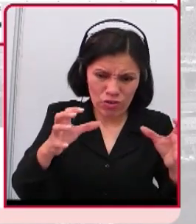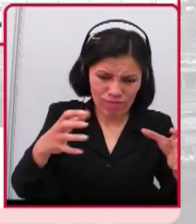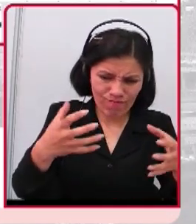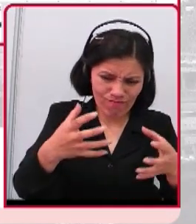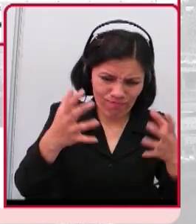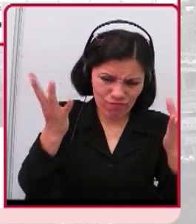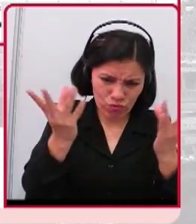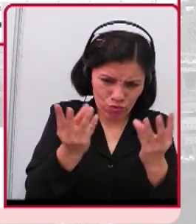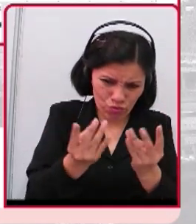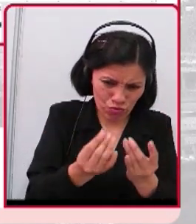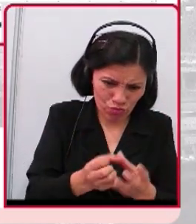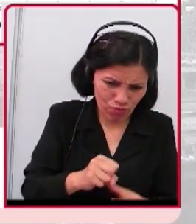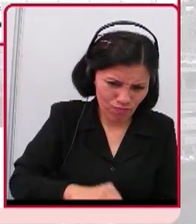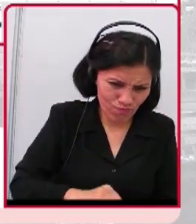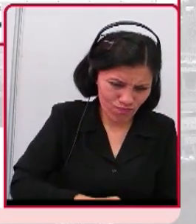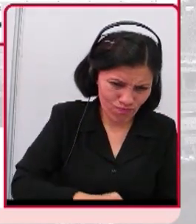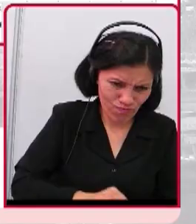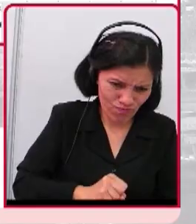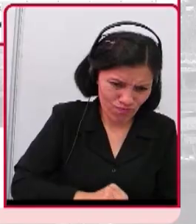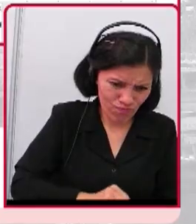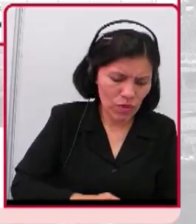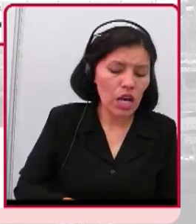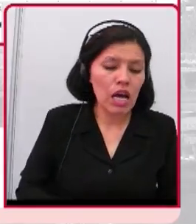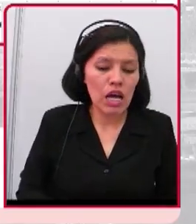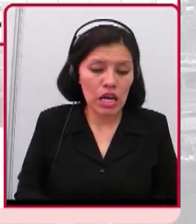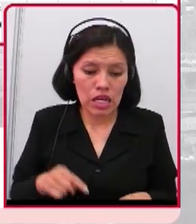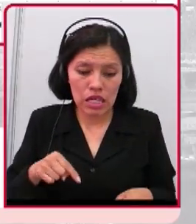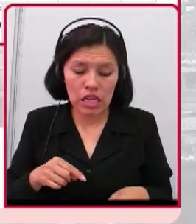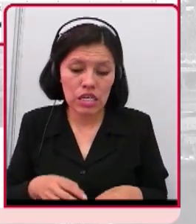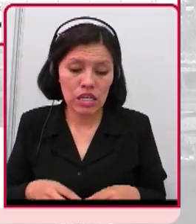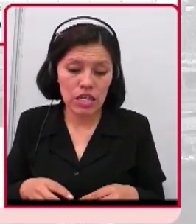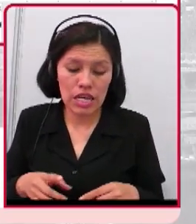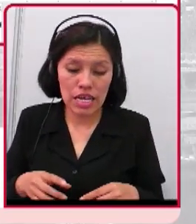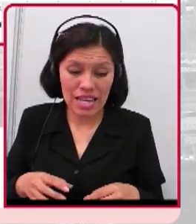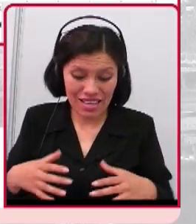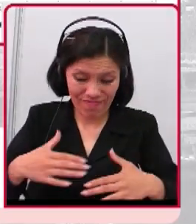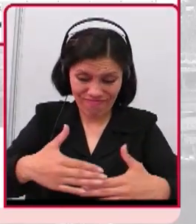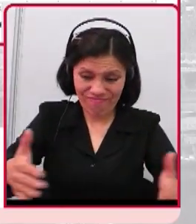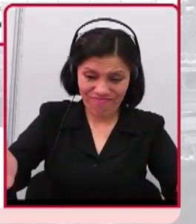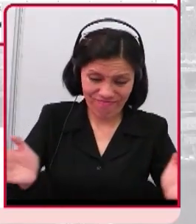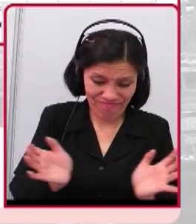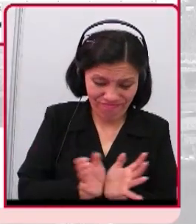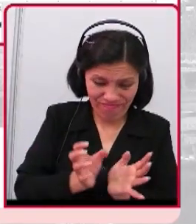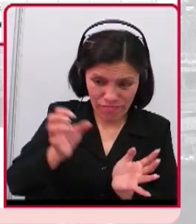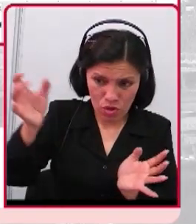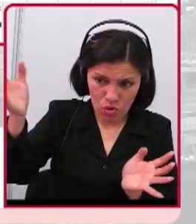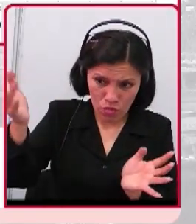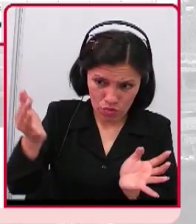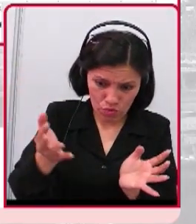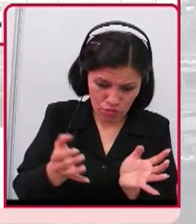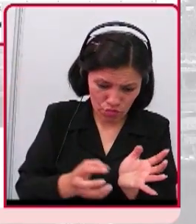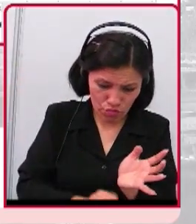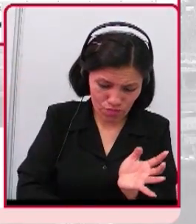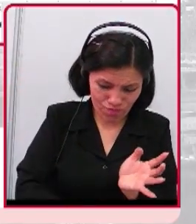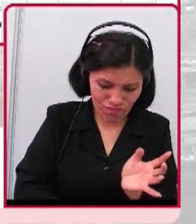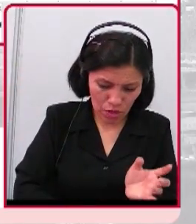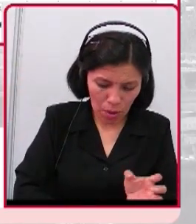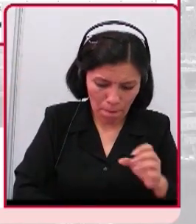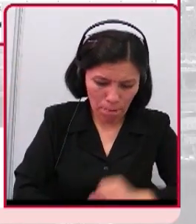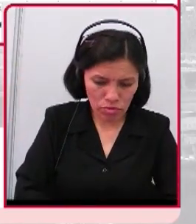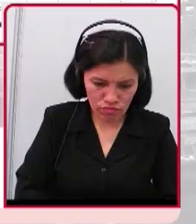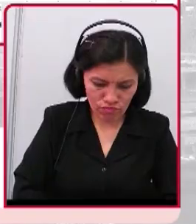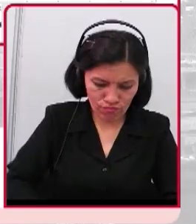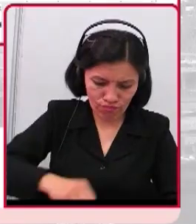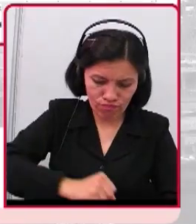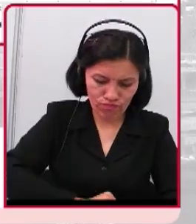a la etapa posterior. ¿Qué quiere decir? Que el espesador se está sobrecargando, no estamos descargando eficientemente. Y